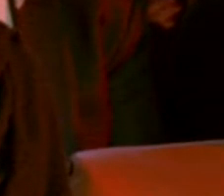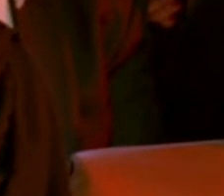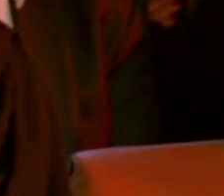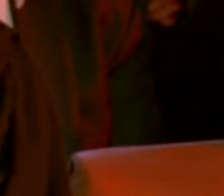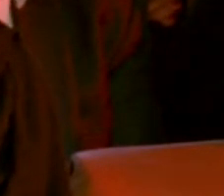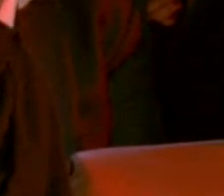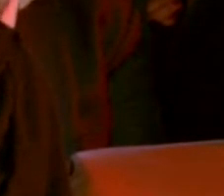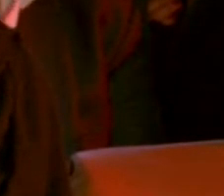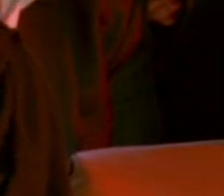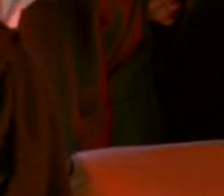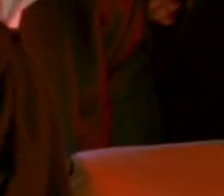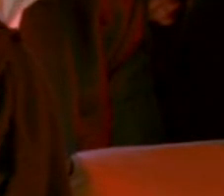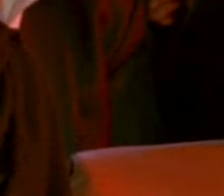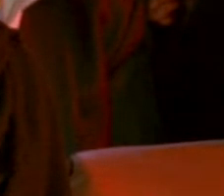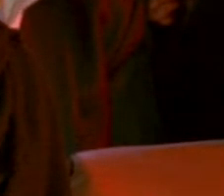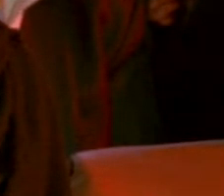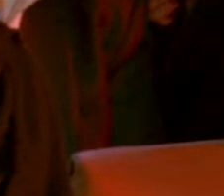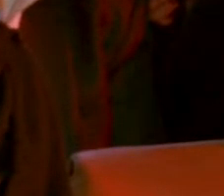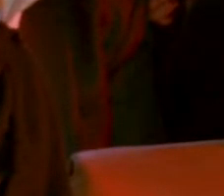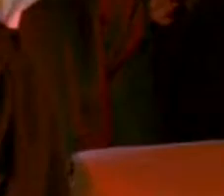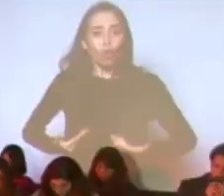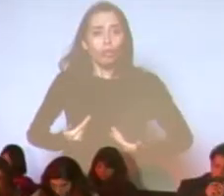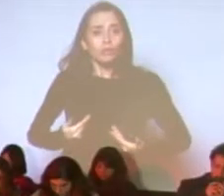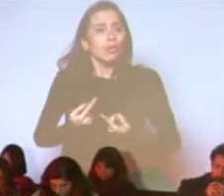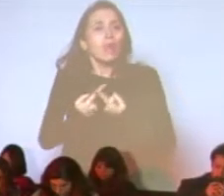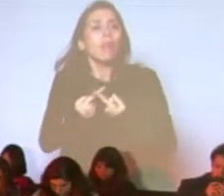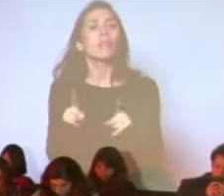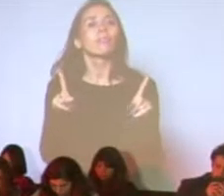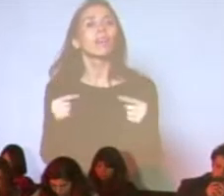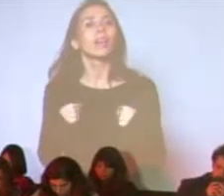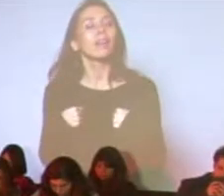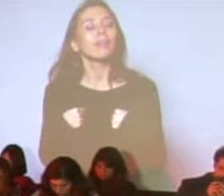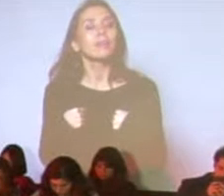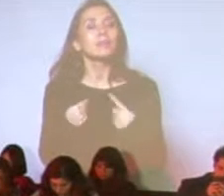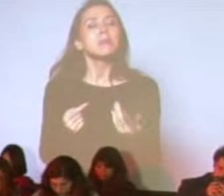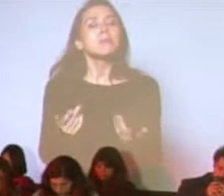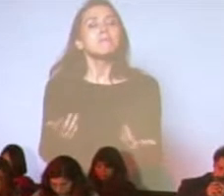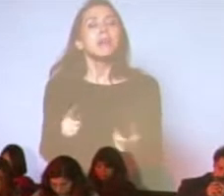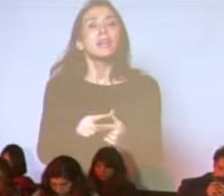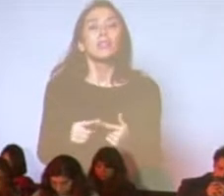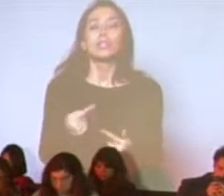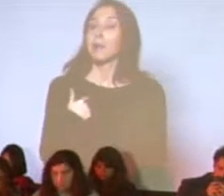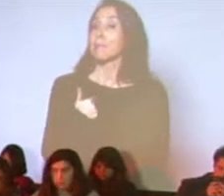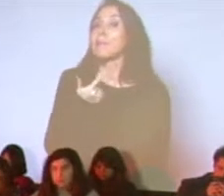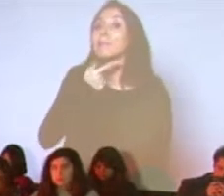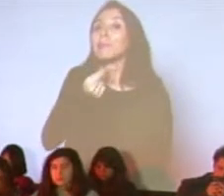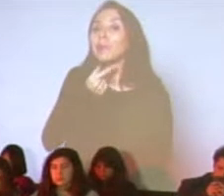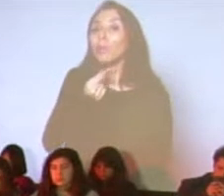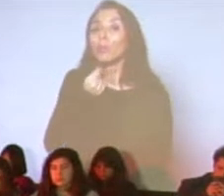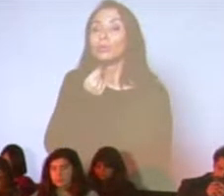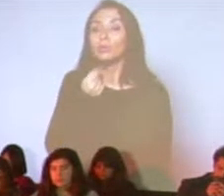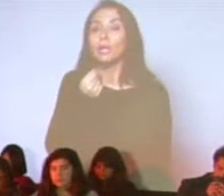con una condición distinta. Entonces me gustaba